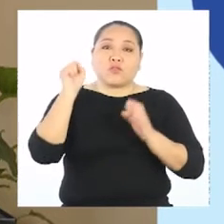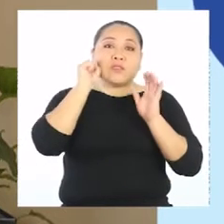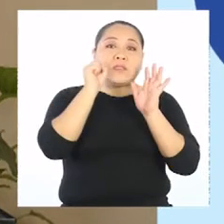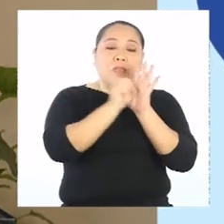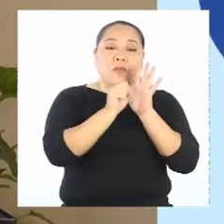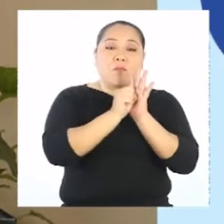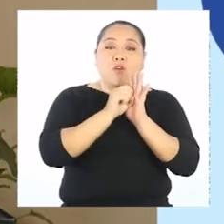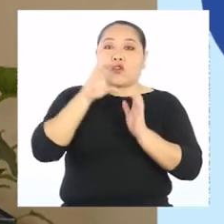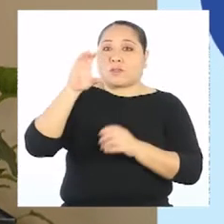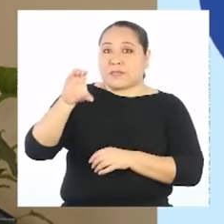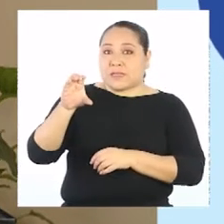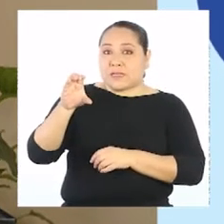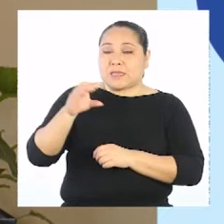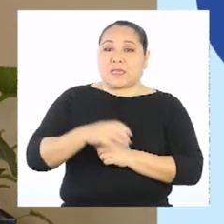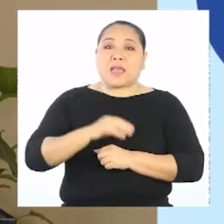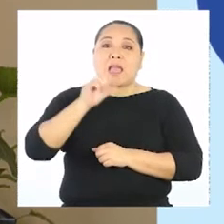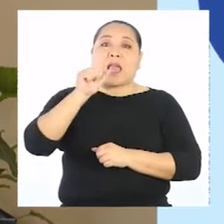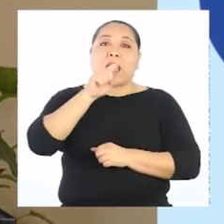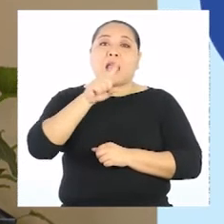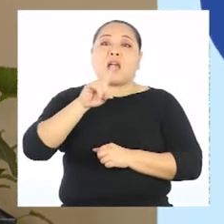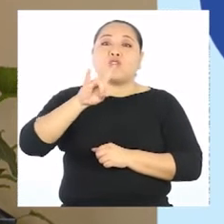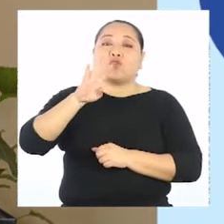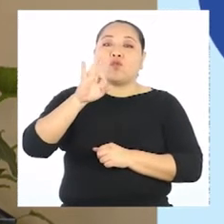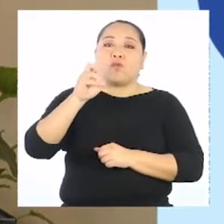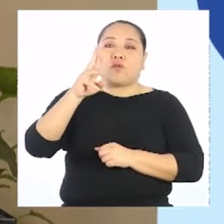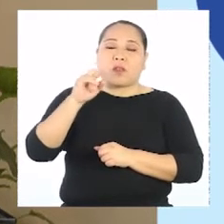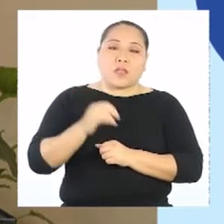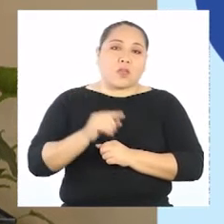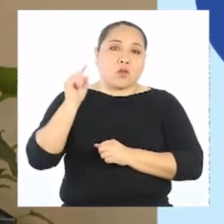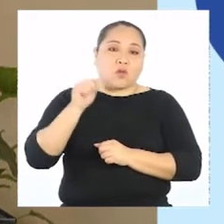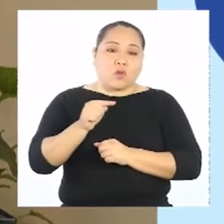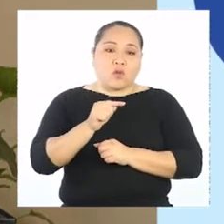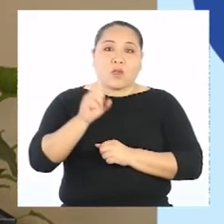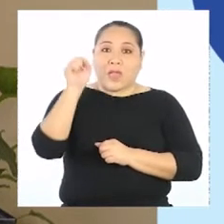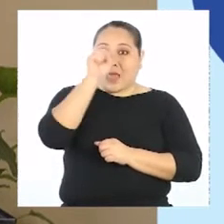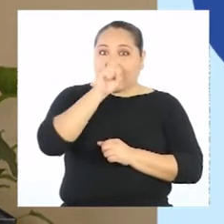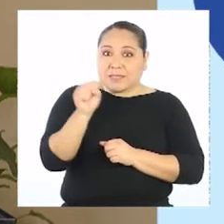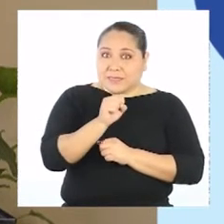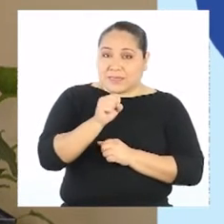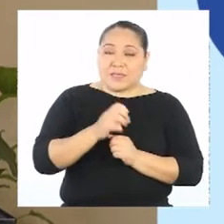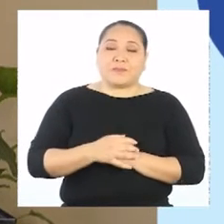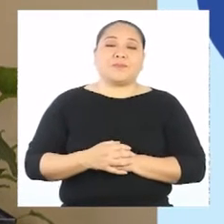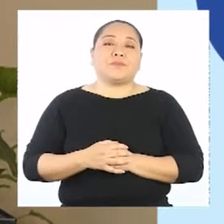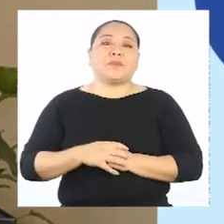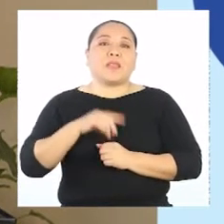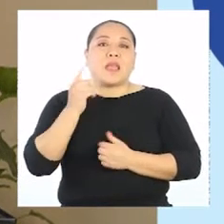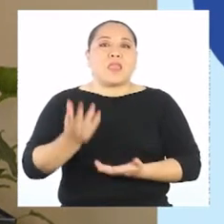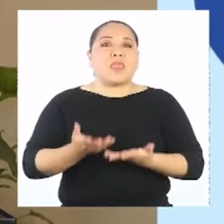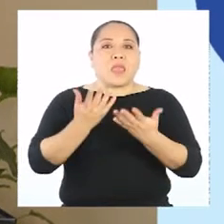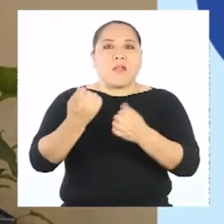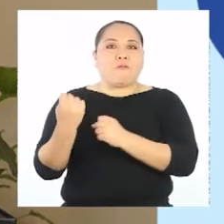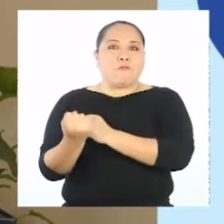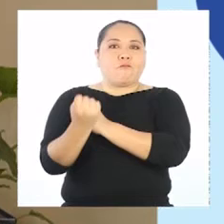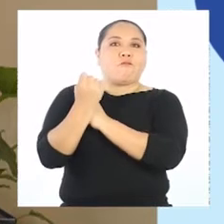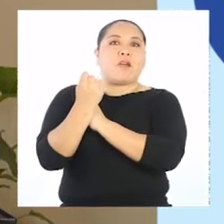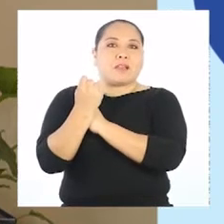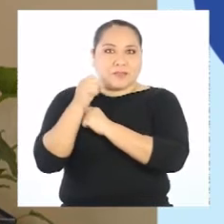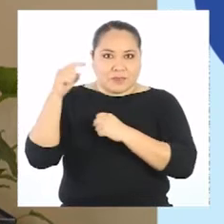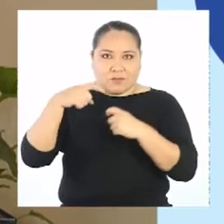cuyo símbolo químico es C, y el azufre, cuyo símbolo químico es S,